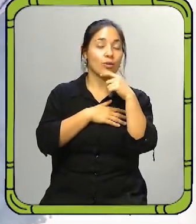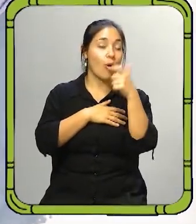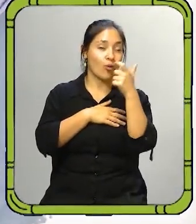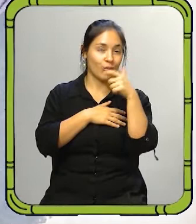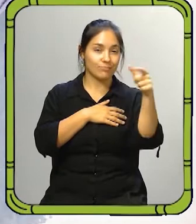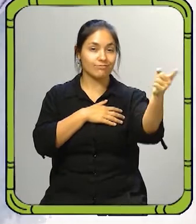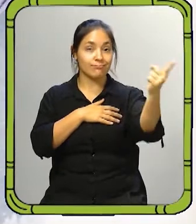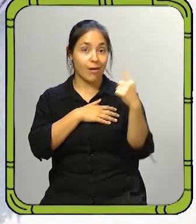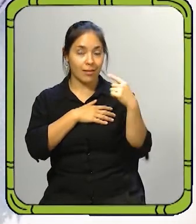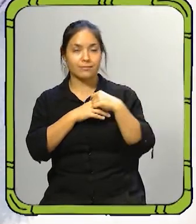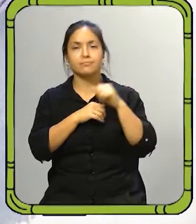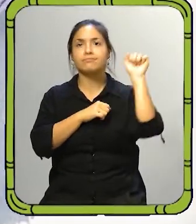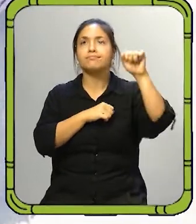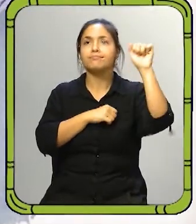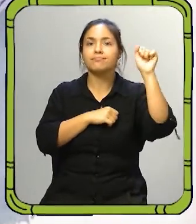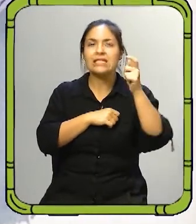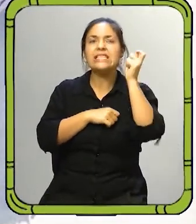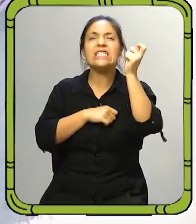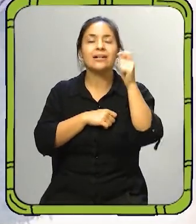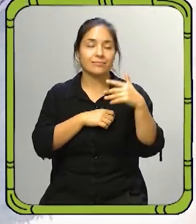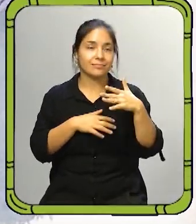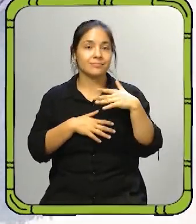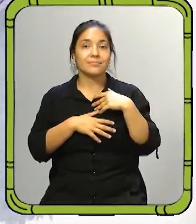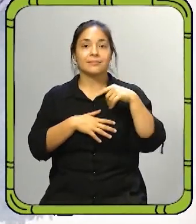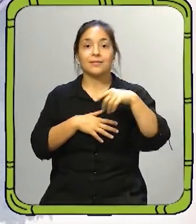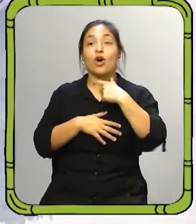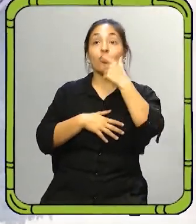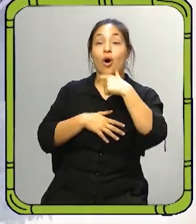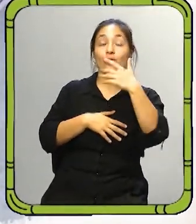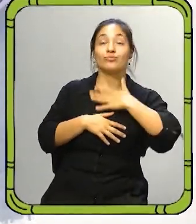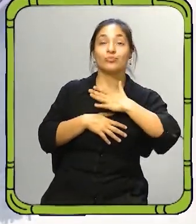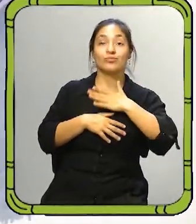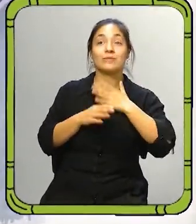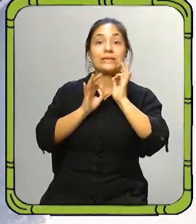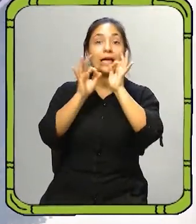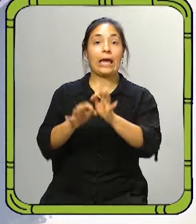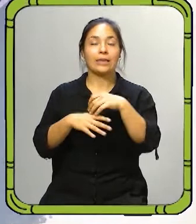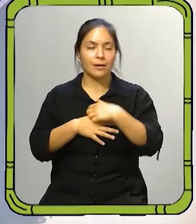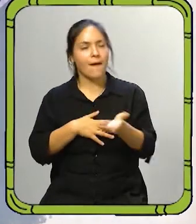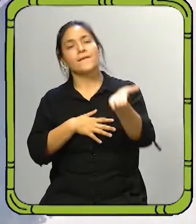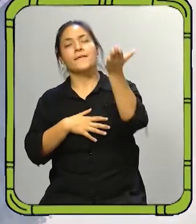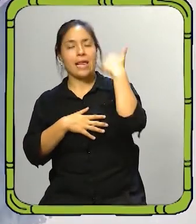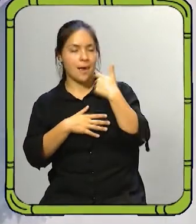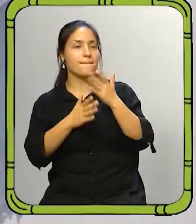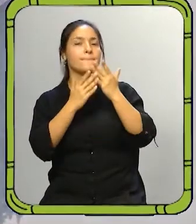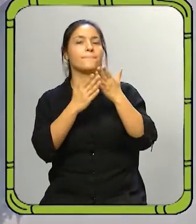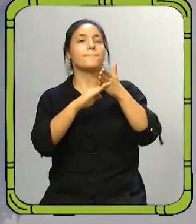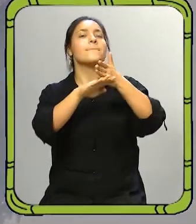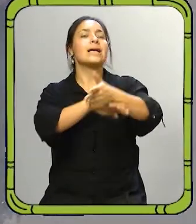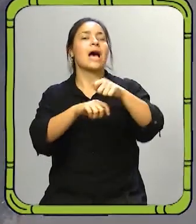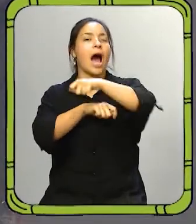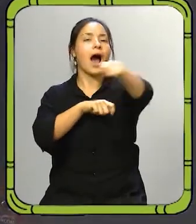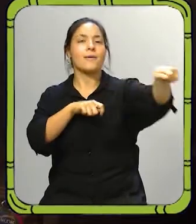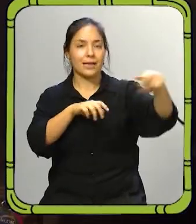Sí. ¿Quién es? Soy yo, tu nieto, Abu, Rojo. Adelante, querido, la puerta está abierta, le dijo la